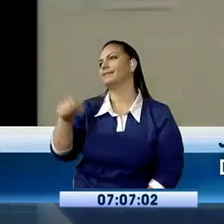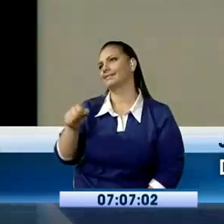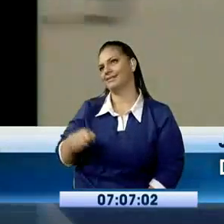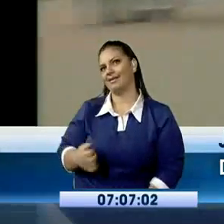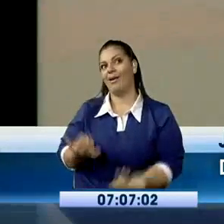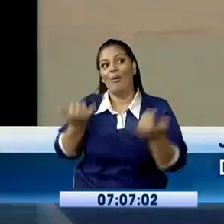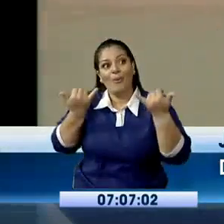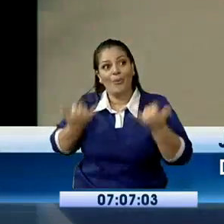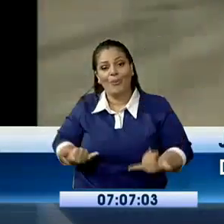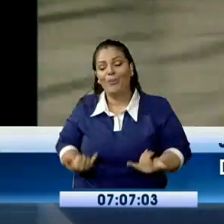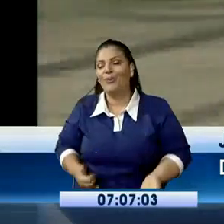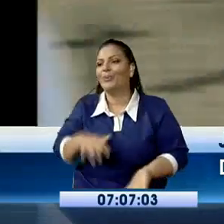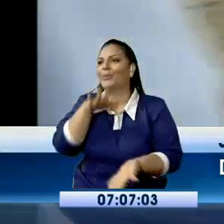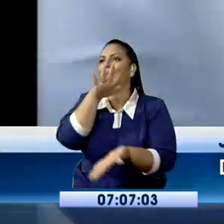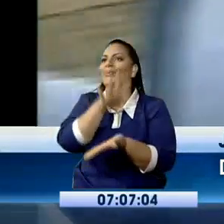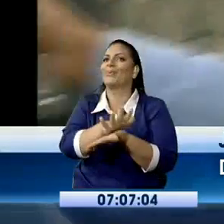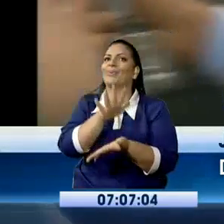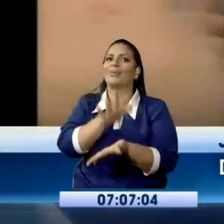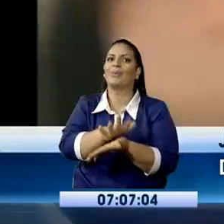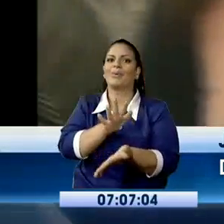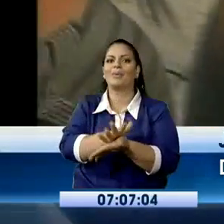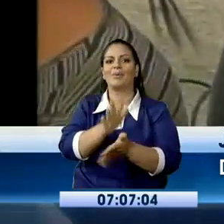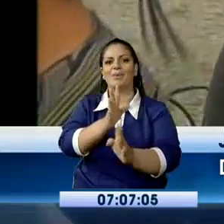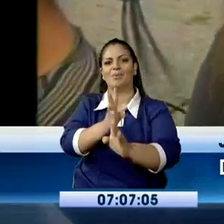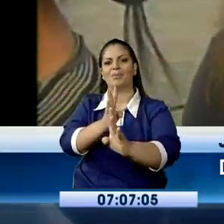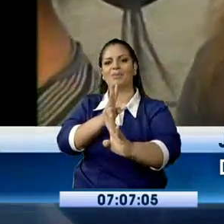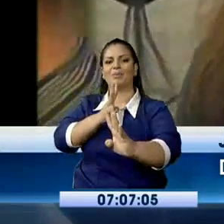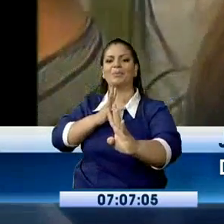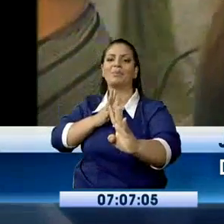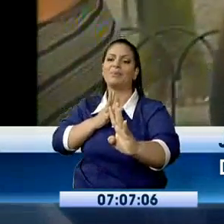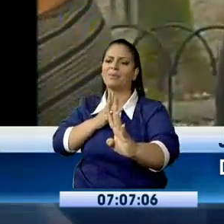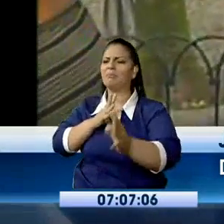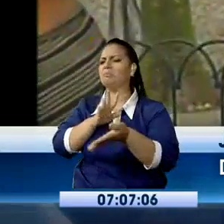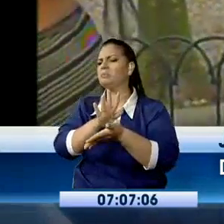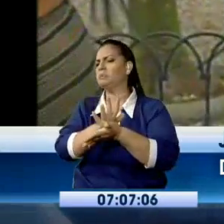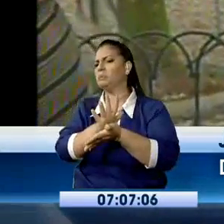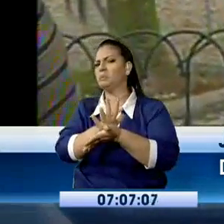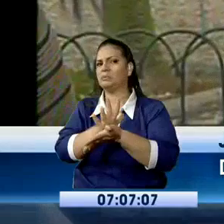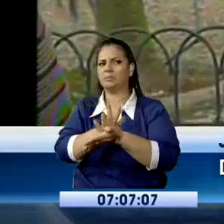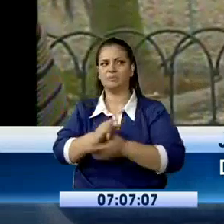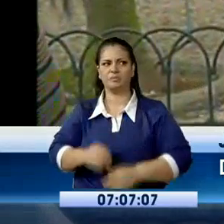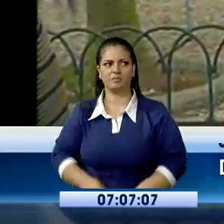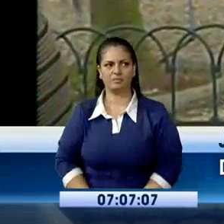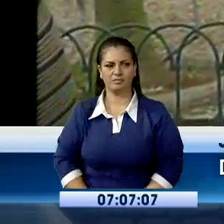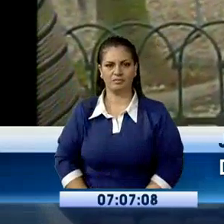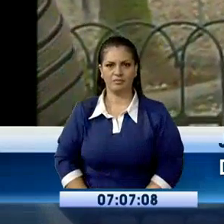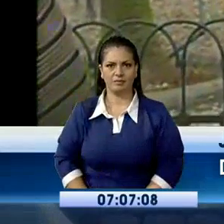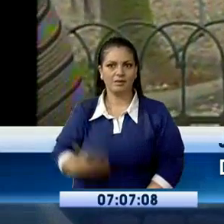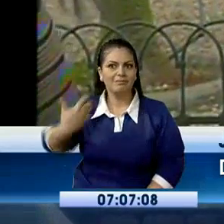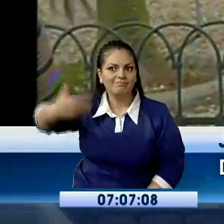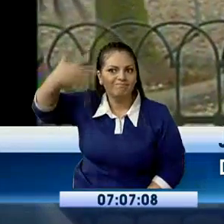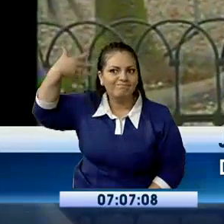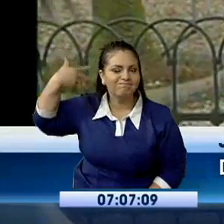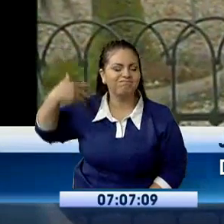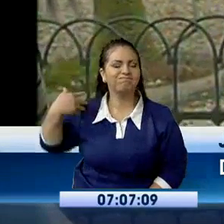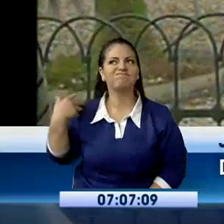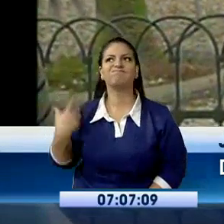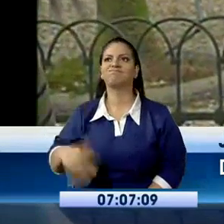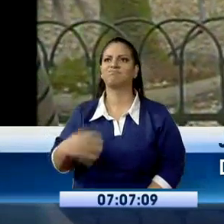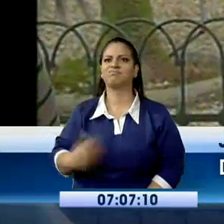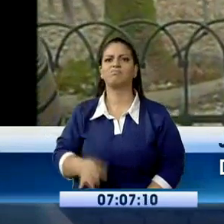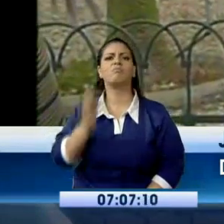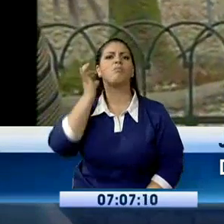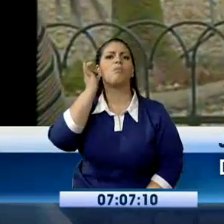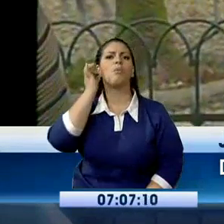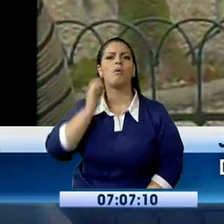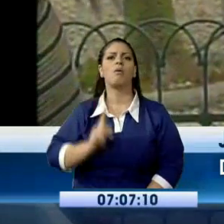Ahora, ¿para qué? Los carros sí nos podemos subir tranquilamente. ¿Qué pasaba antes? Uy, no. Antes era que las mujeres empujaban a